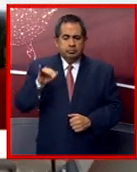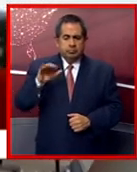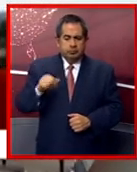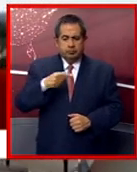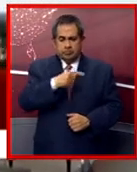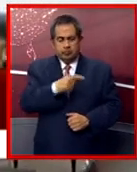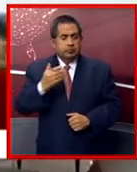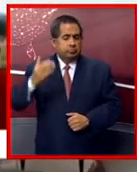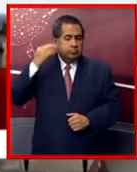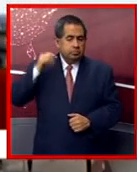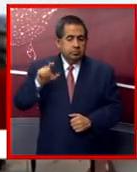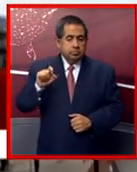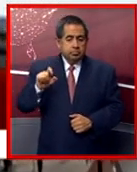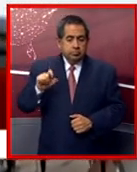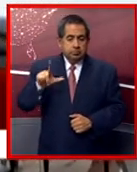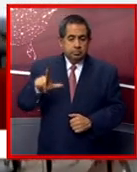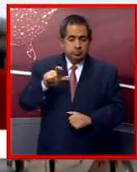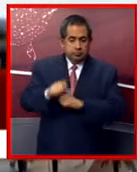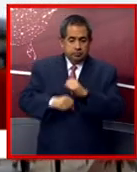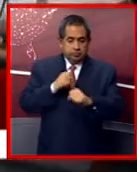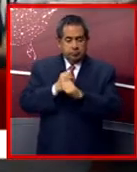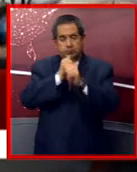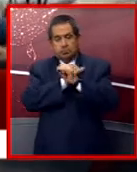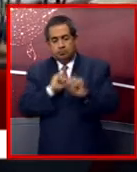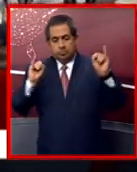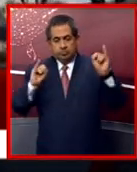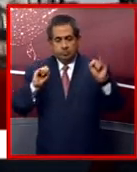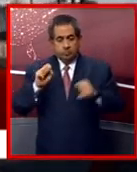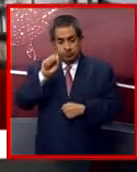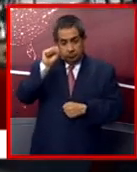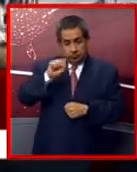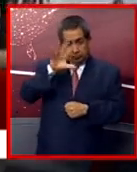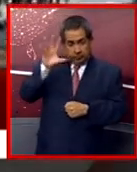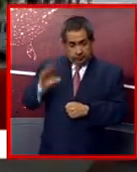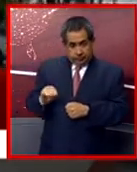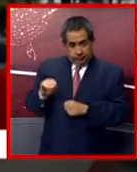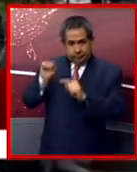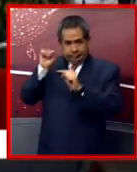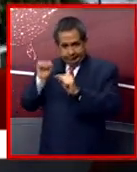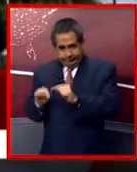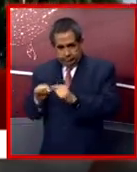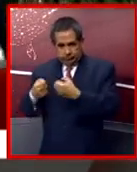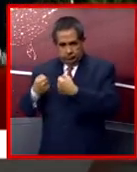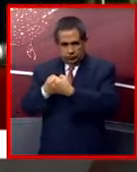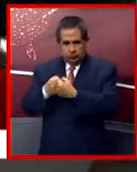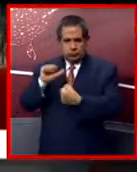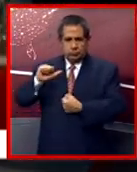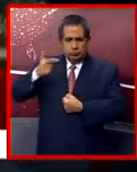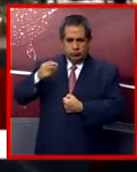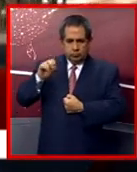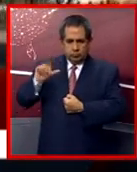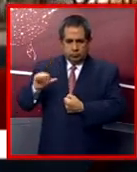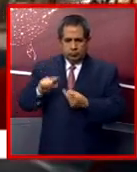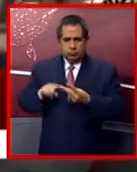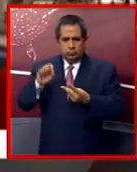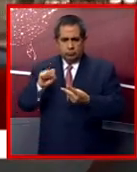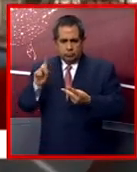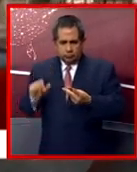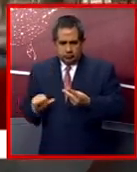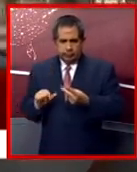años declaró su independencia. Está ubicado al sur de África y comparte fronteras con Angola, Botswana y